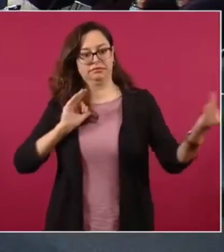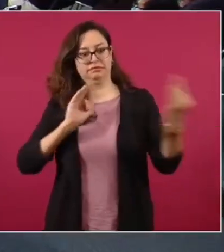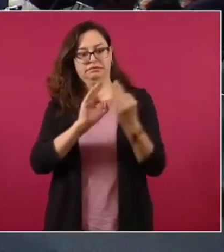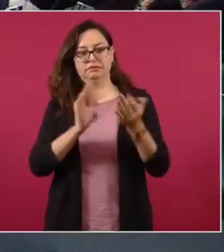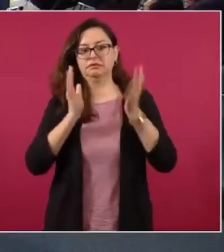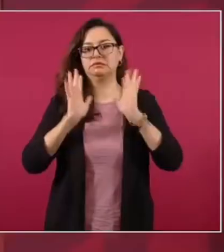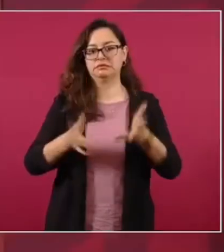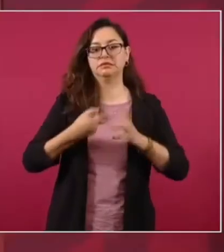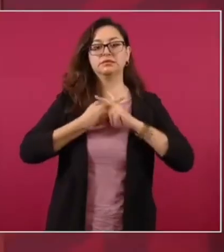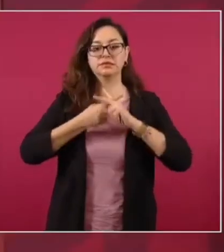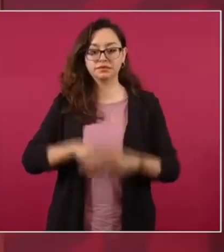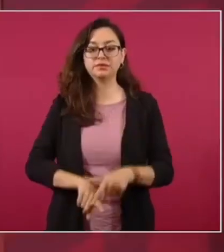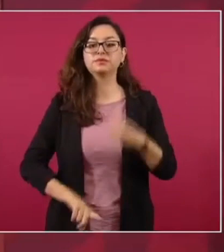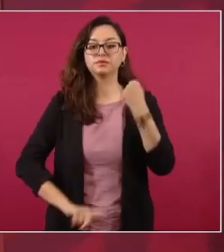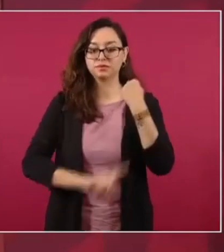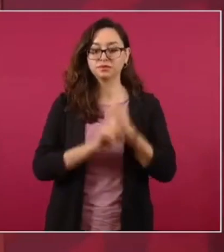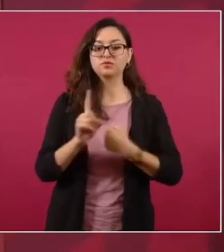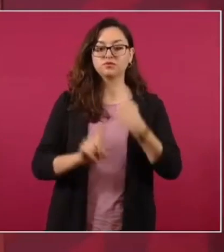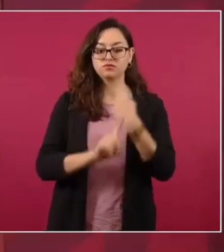Y